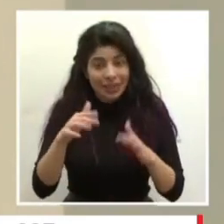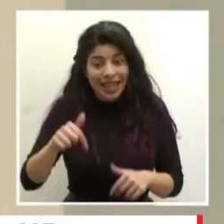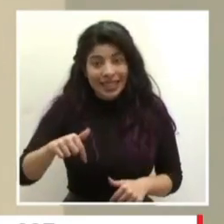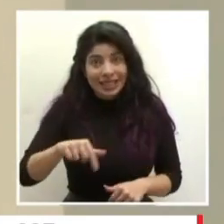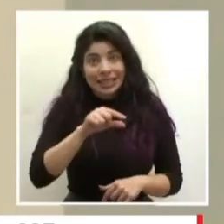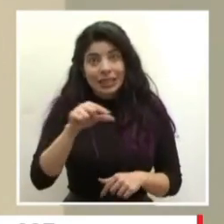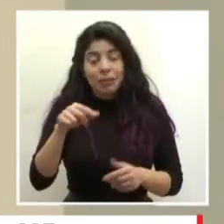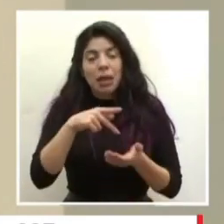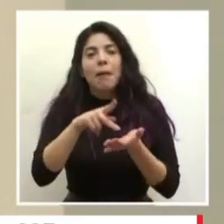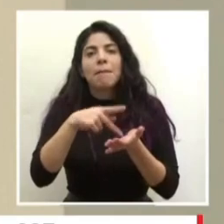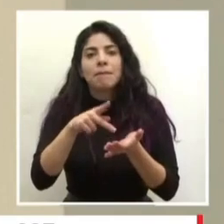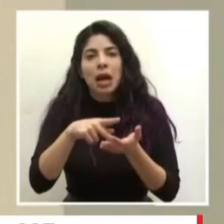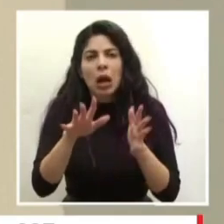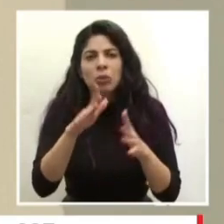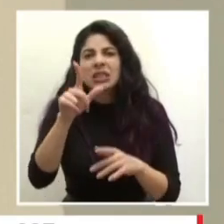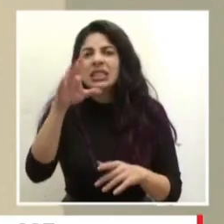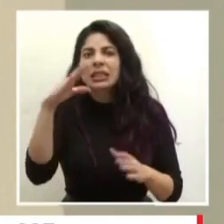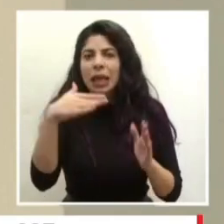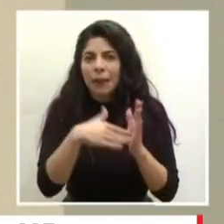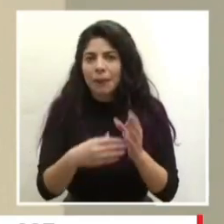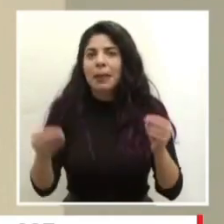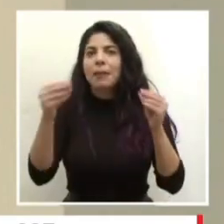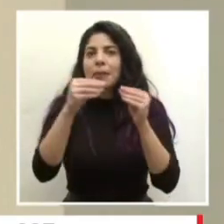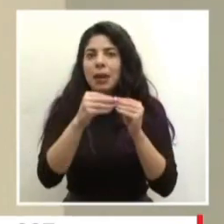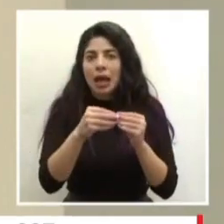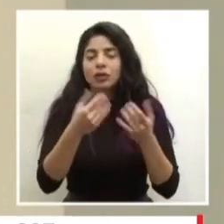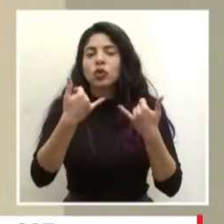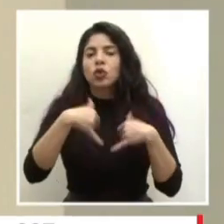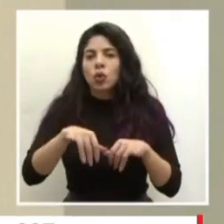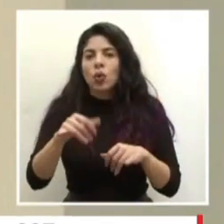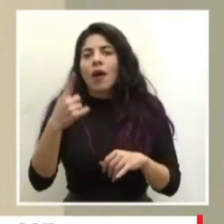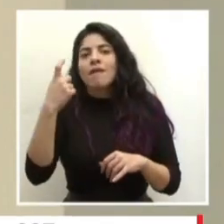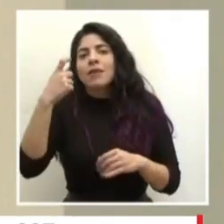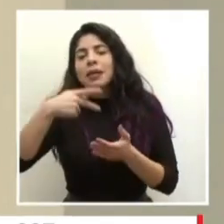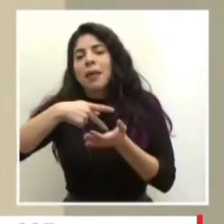hemos pagado aproximadamente a 100 mil personas más y todavía nos quedan